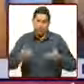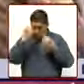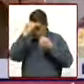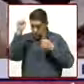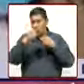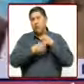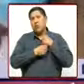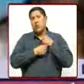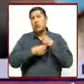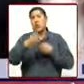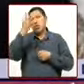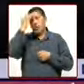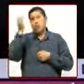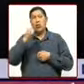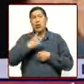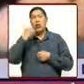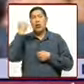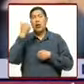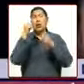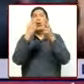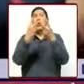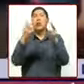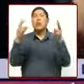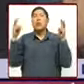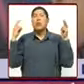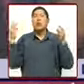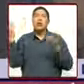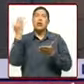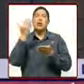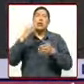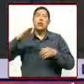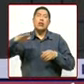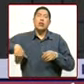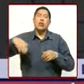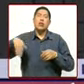las unidades de Viacha tardaron en llegar.